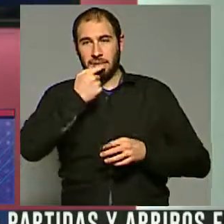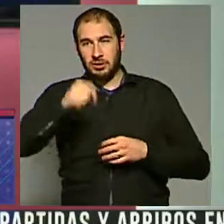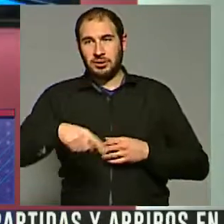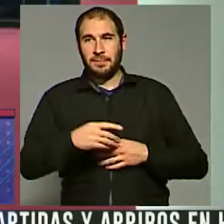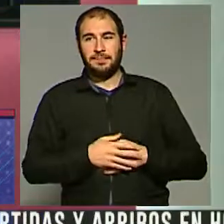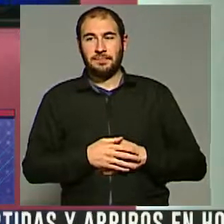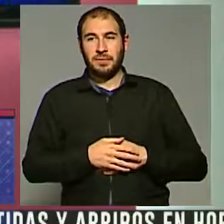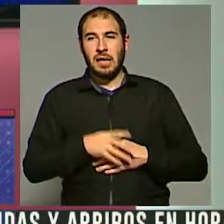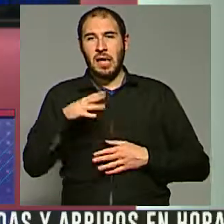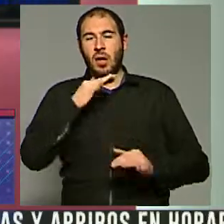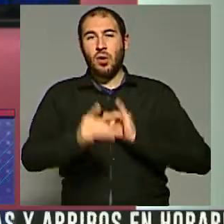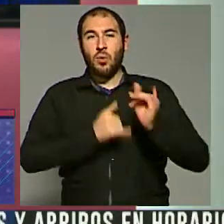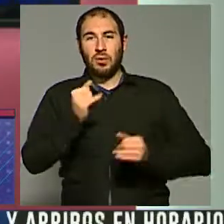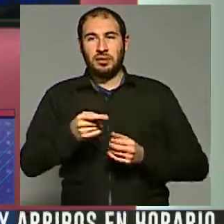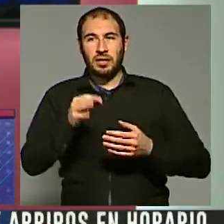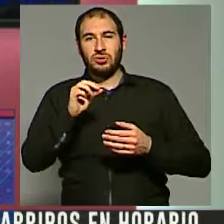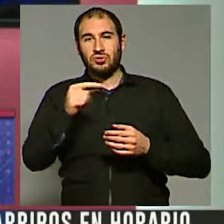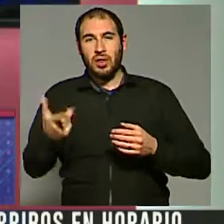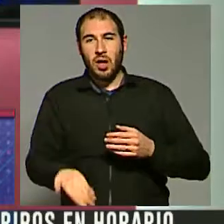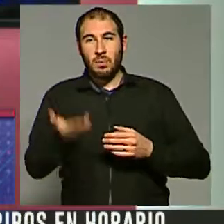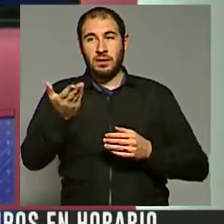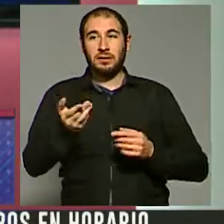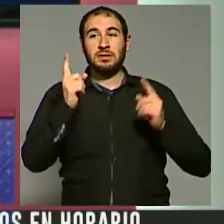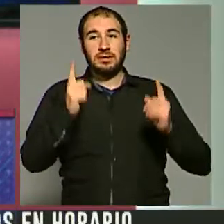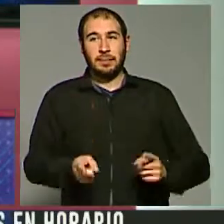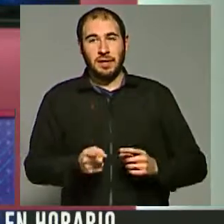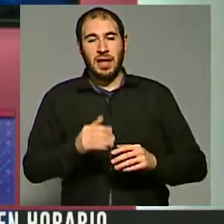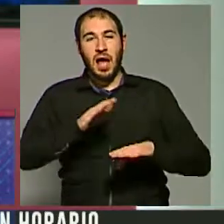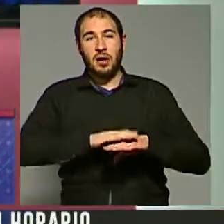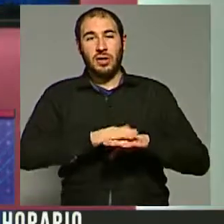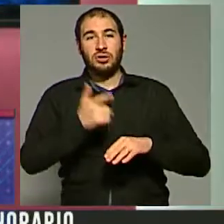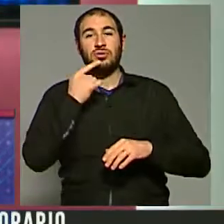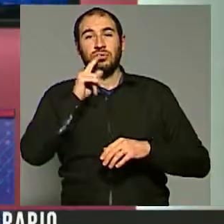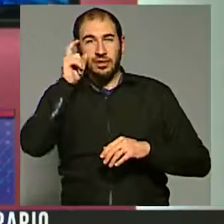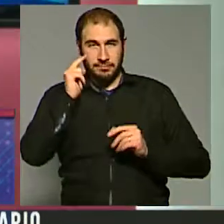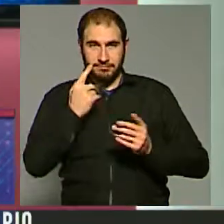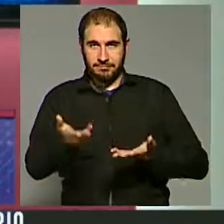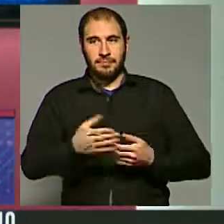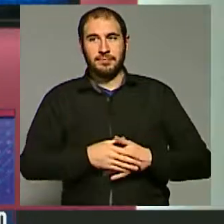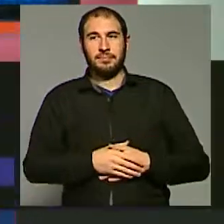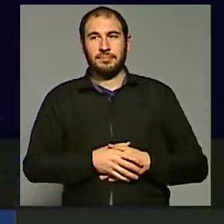de Mendoza y se refirió sobre esta recomposición salarial y sobre todo a las autoridades del SUTE. Compartimos a Jaime Correa.